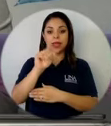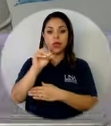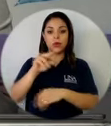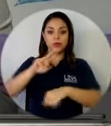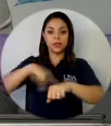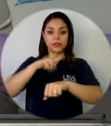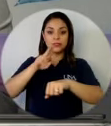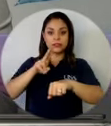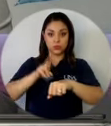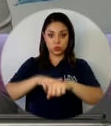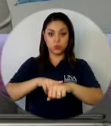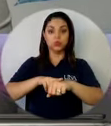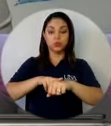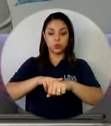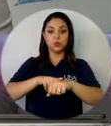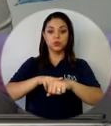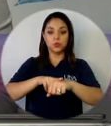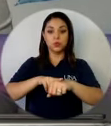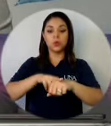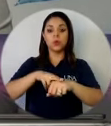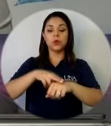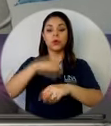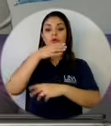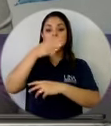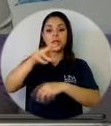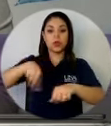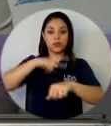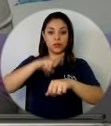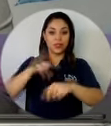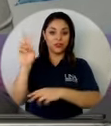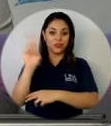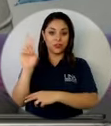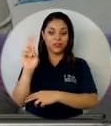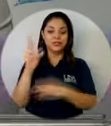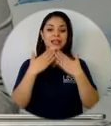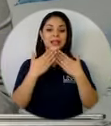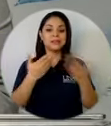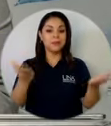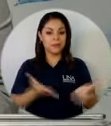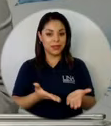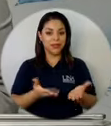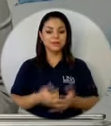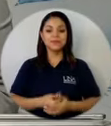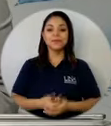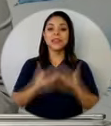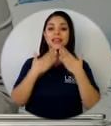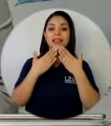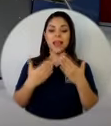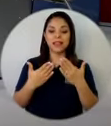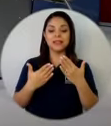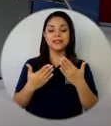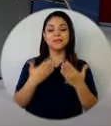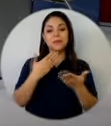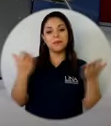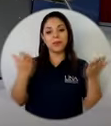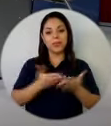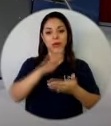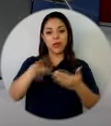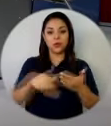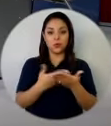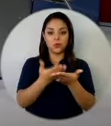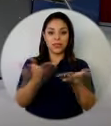de Rectores. Bienvenida a Una Mirada, Natalia. Gracias, Maribel. Un saludo a todas las personas que nos siguen. Siempre es un